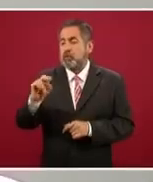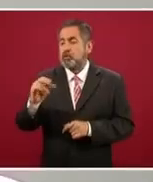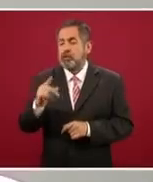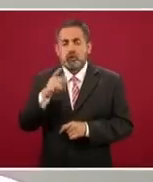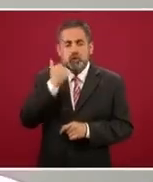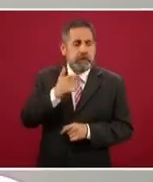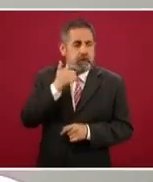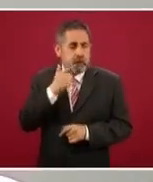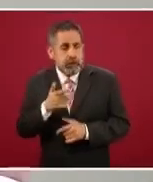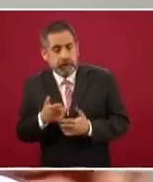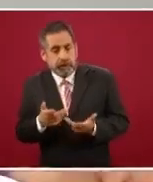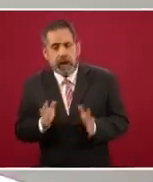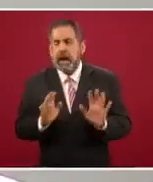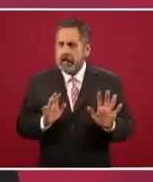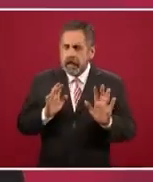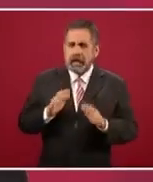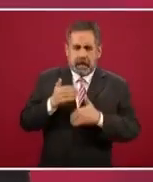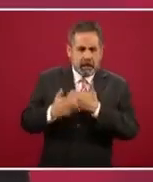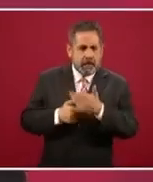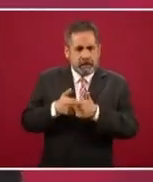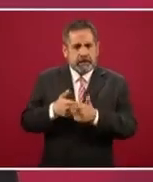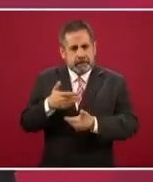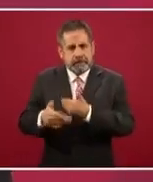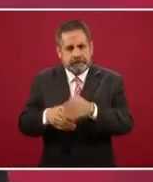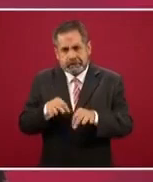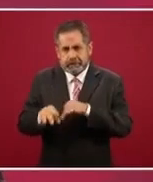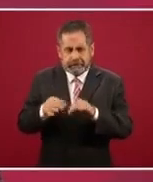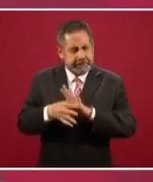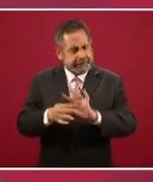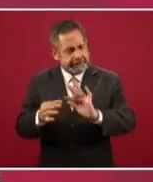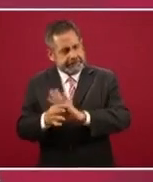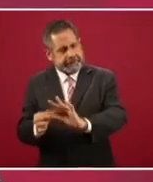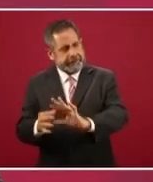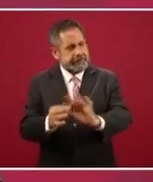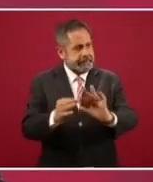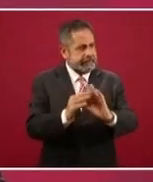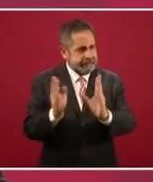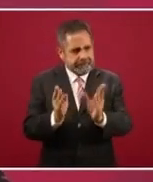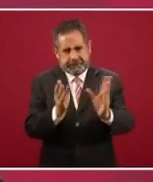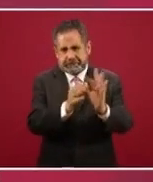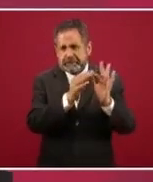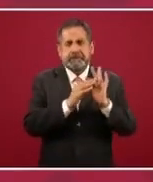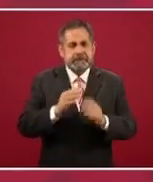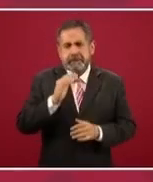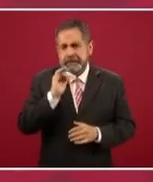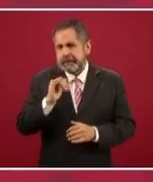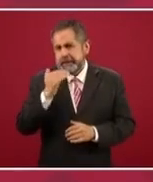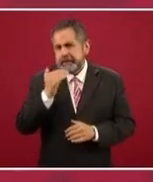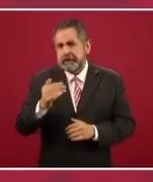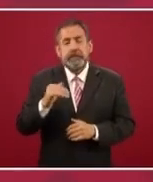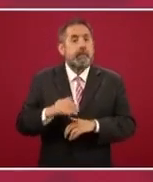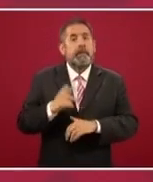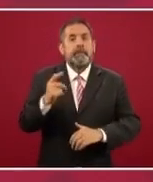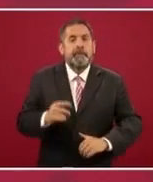avanzando en mi trabajo de concientización, porque